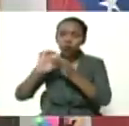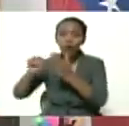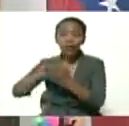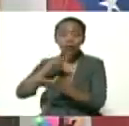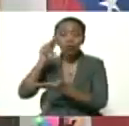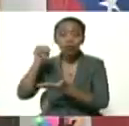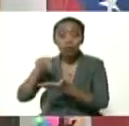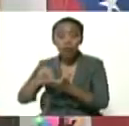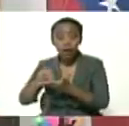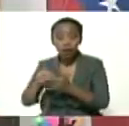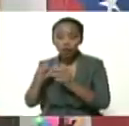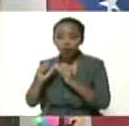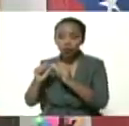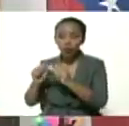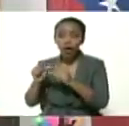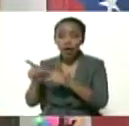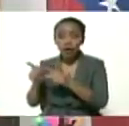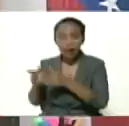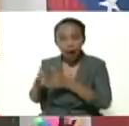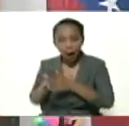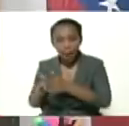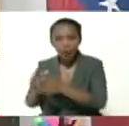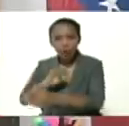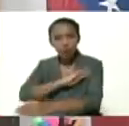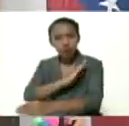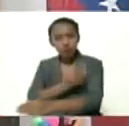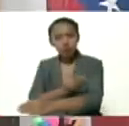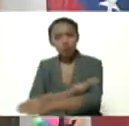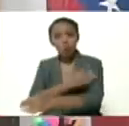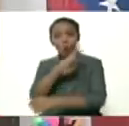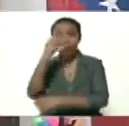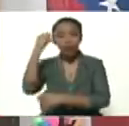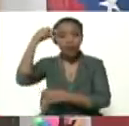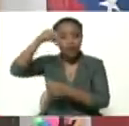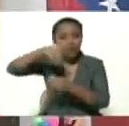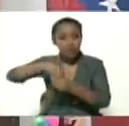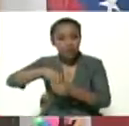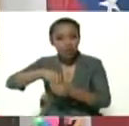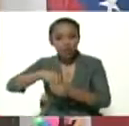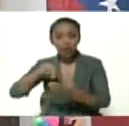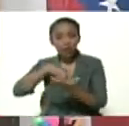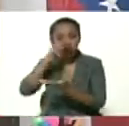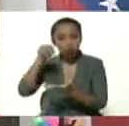nacional, continuemos en este camino, fortaleciendo la cuarentena nacional,